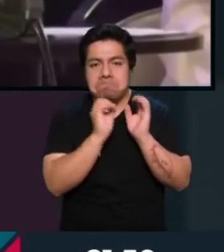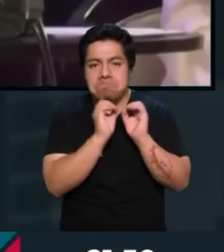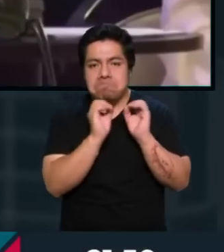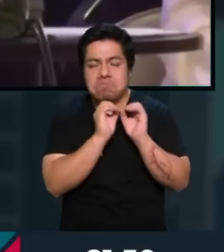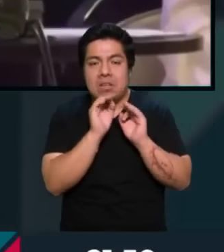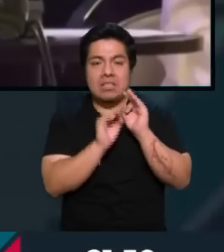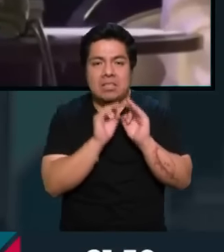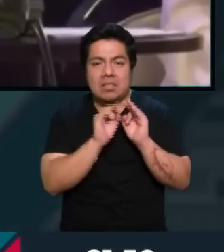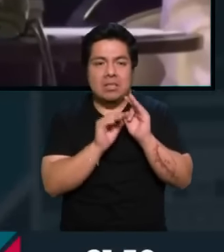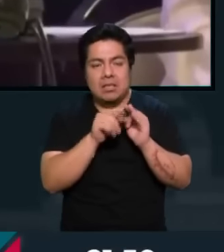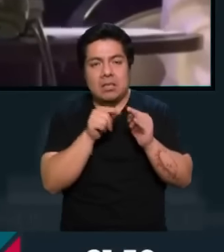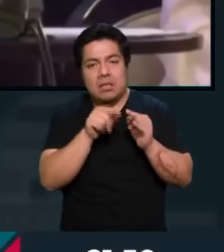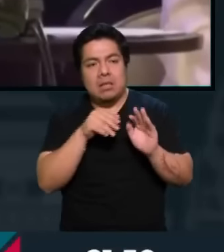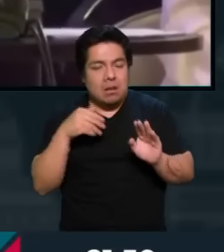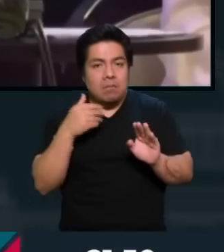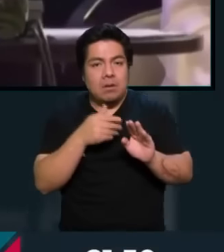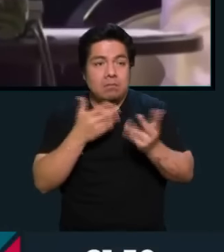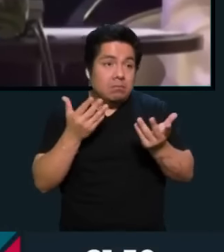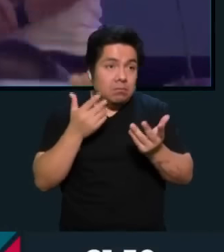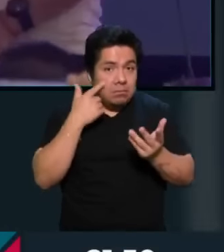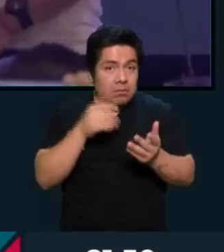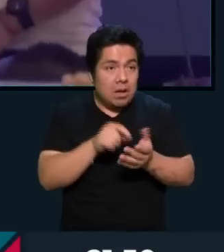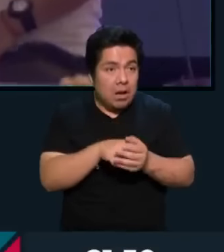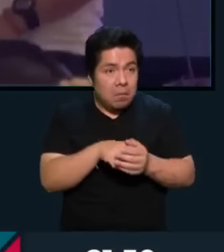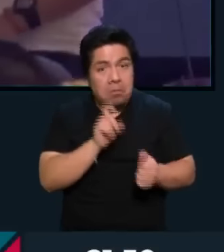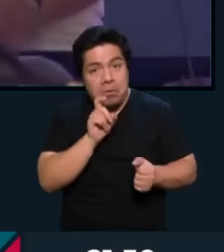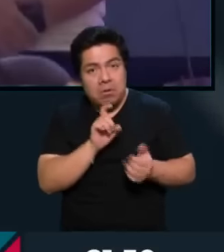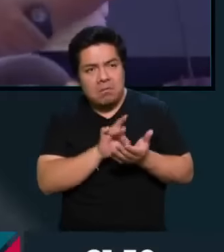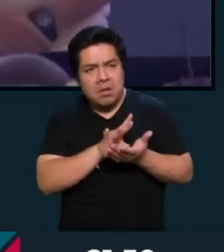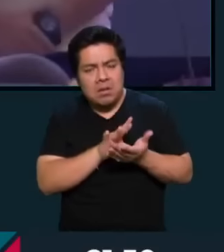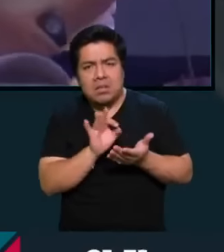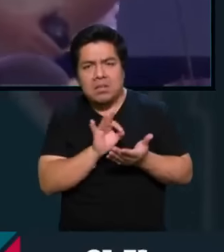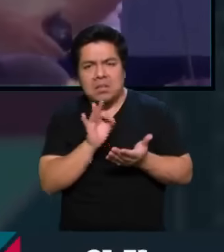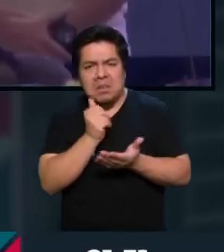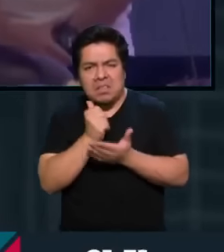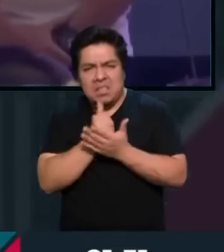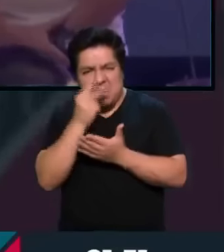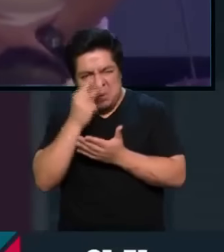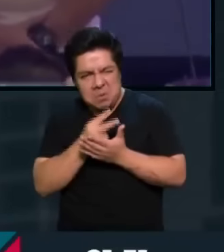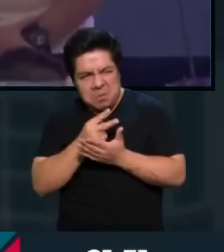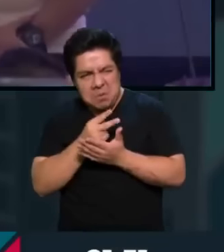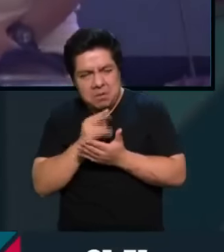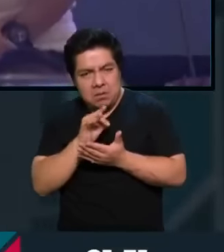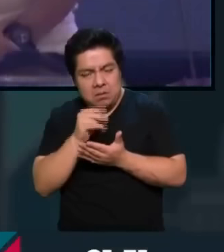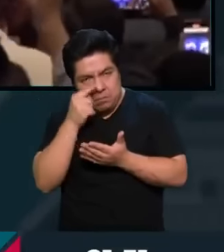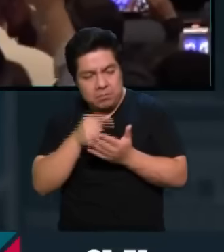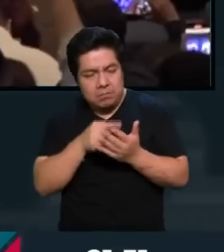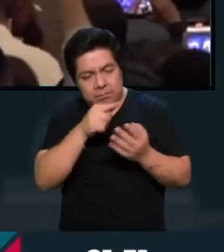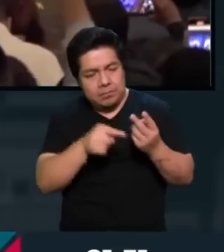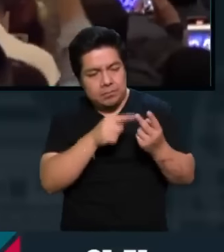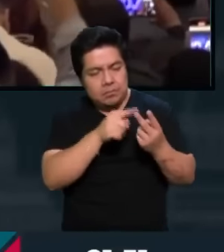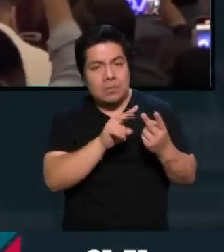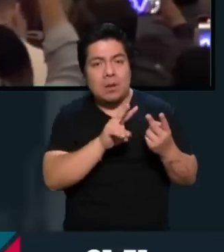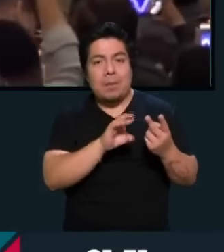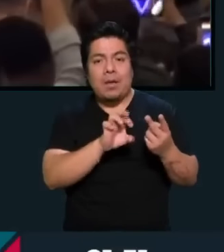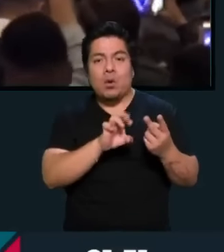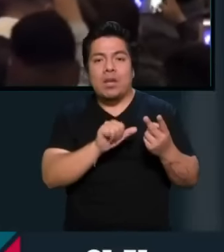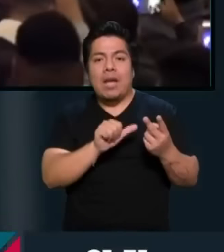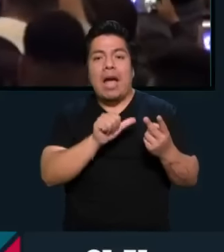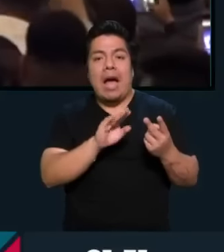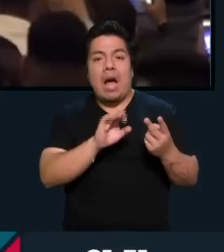stira política en contra suya terminaron exilio y me parece que está ahora en la Ciudad de México o el caso de Verónica abat